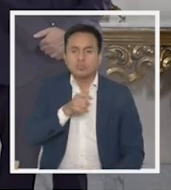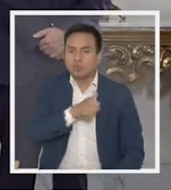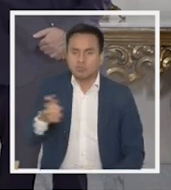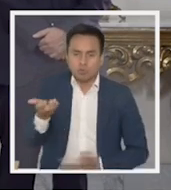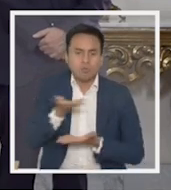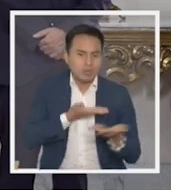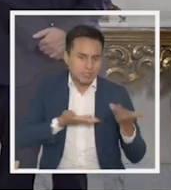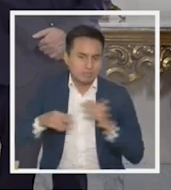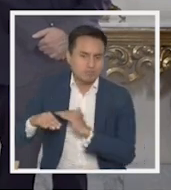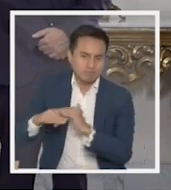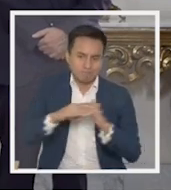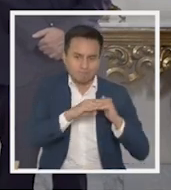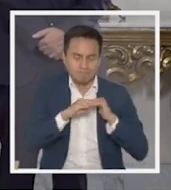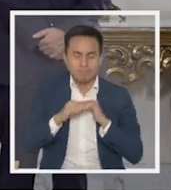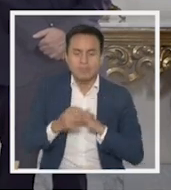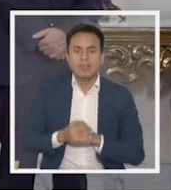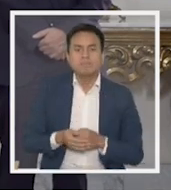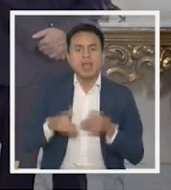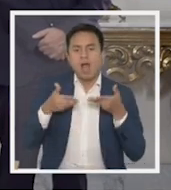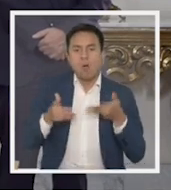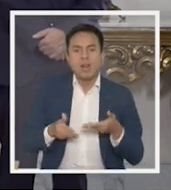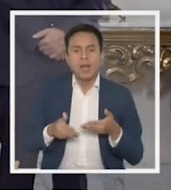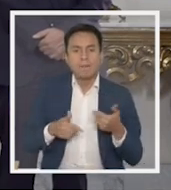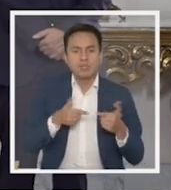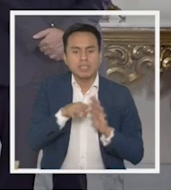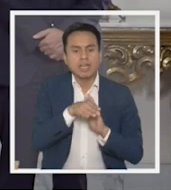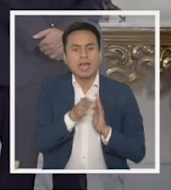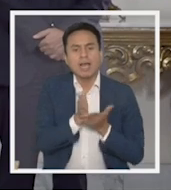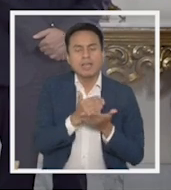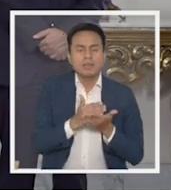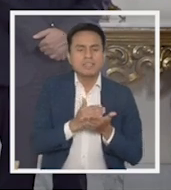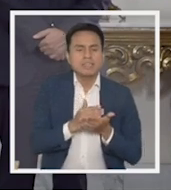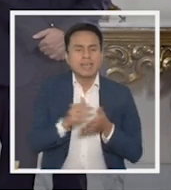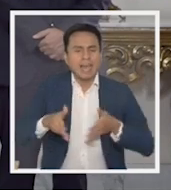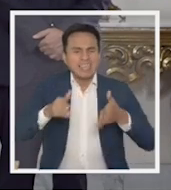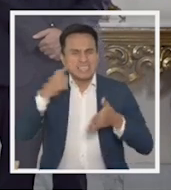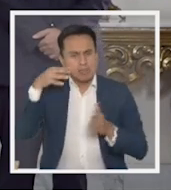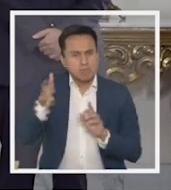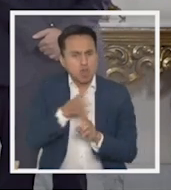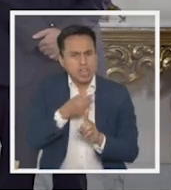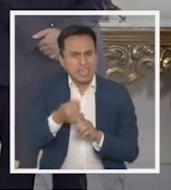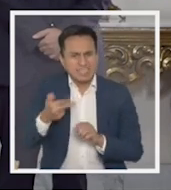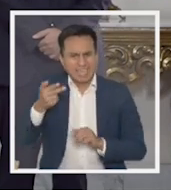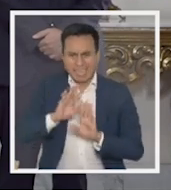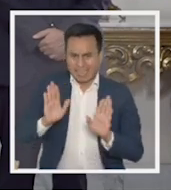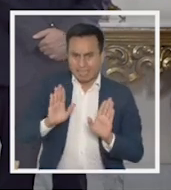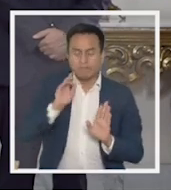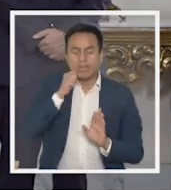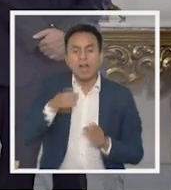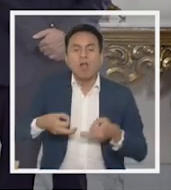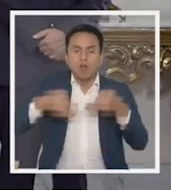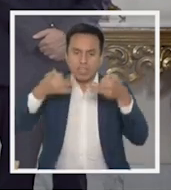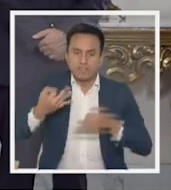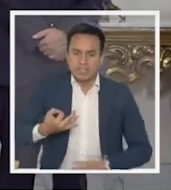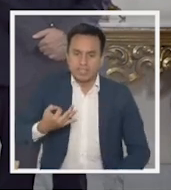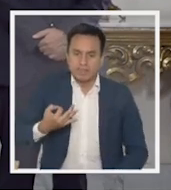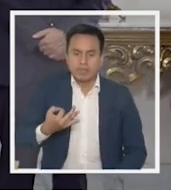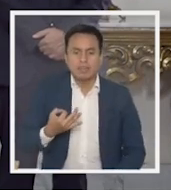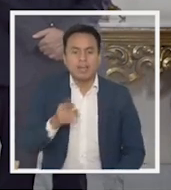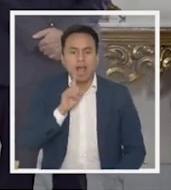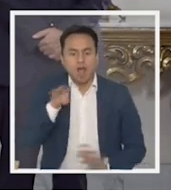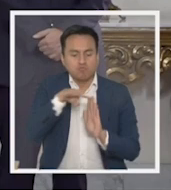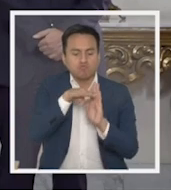Calle Sin Violencia es concreta y efectiva. Va a contemplar recursos destinados fundamentalmente a fortalecer la